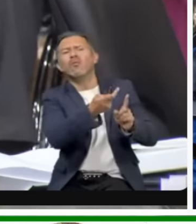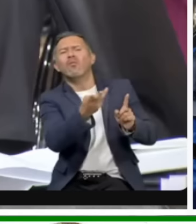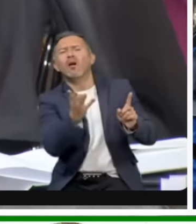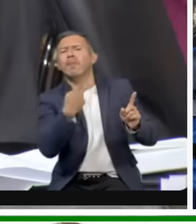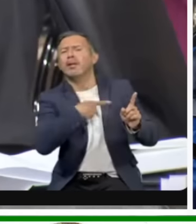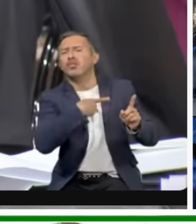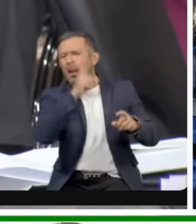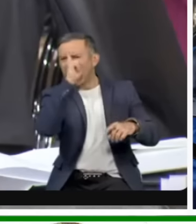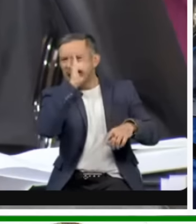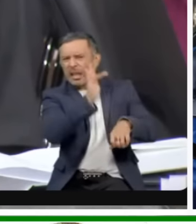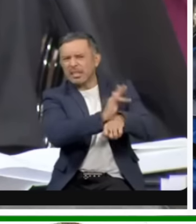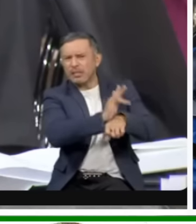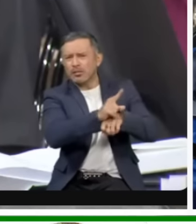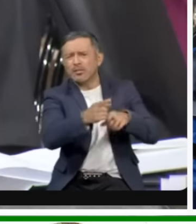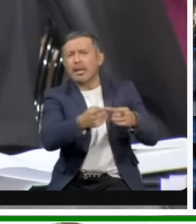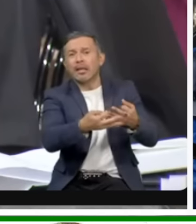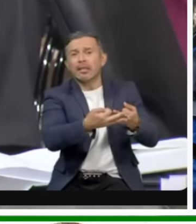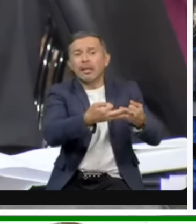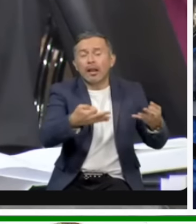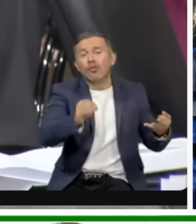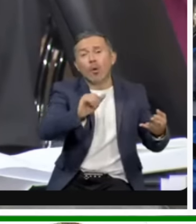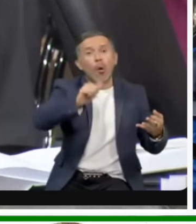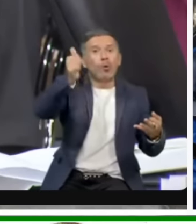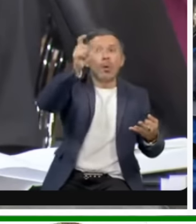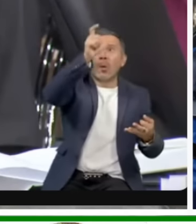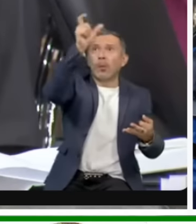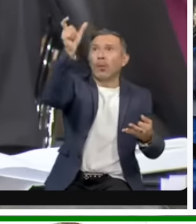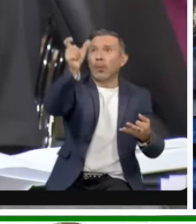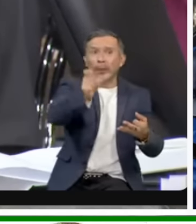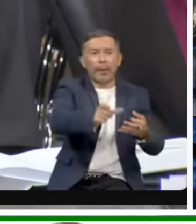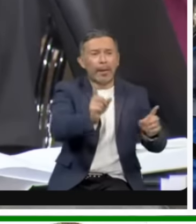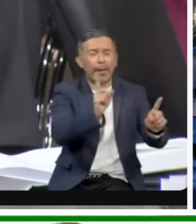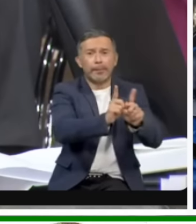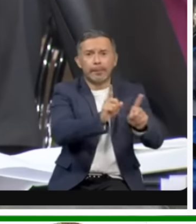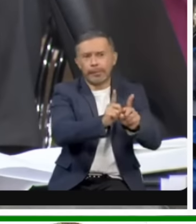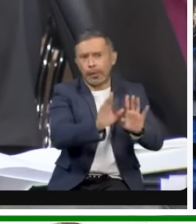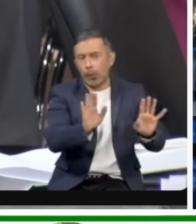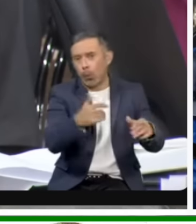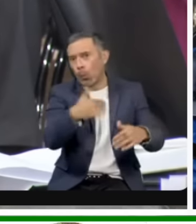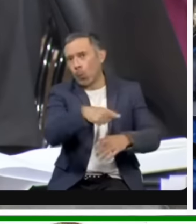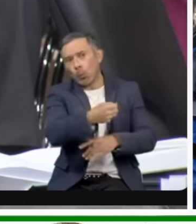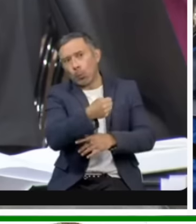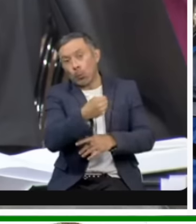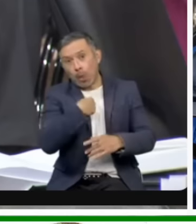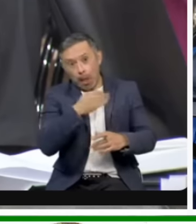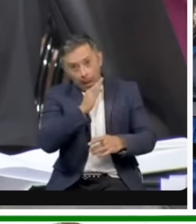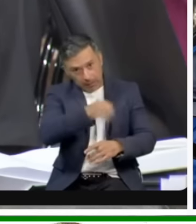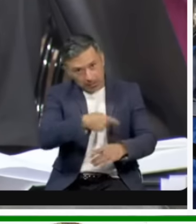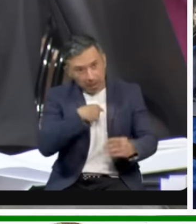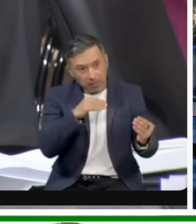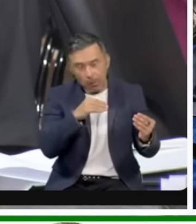Entonces no tiene toda la razón Sí le Sí sí sí con él no me animo ya a debatir